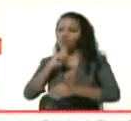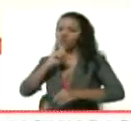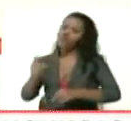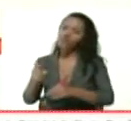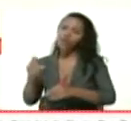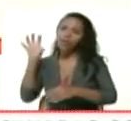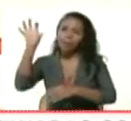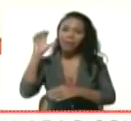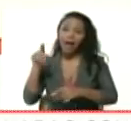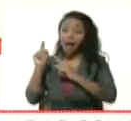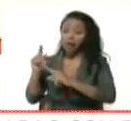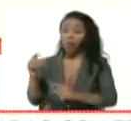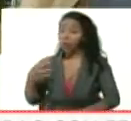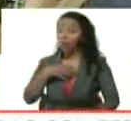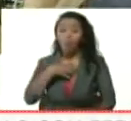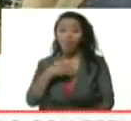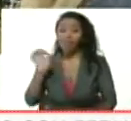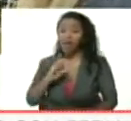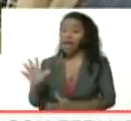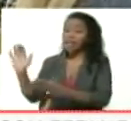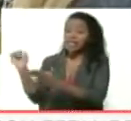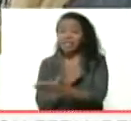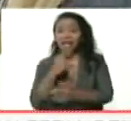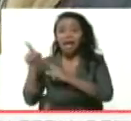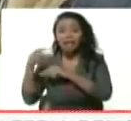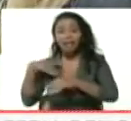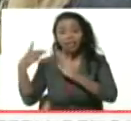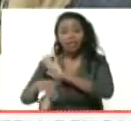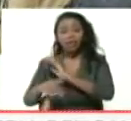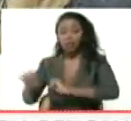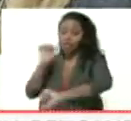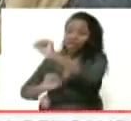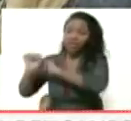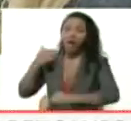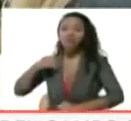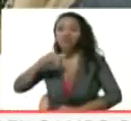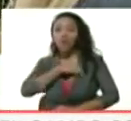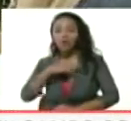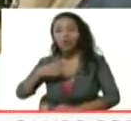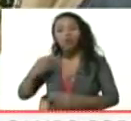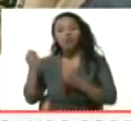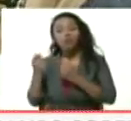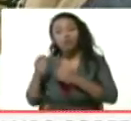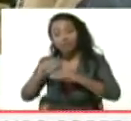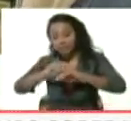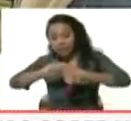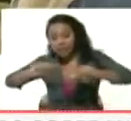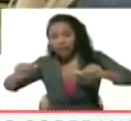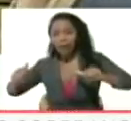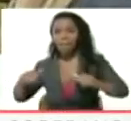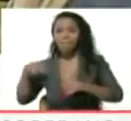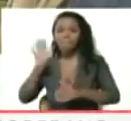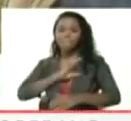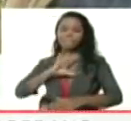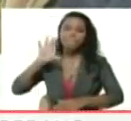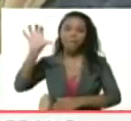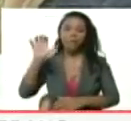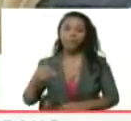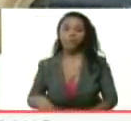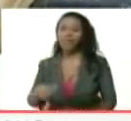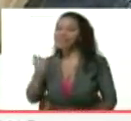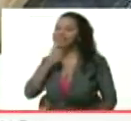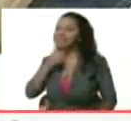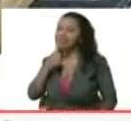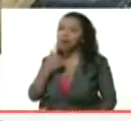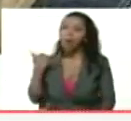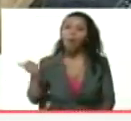puede nadie quitar ese derecho que tenemos de defender nuestro suelo patrio. De quien sea. De